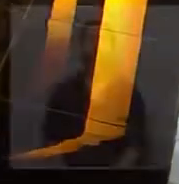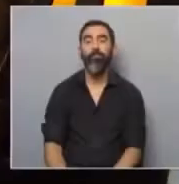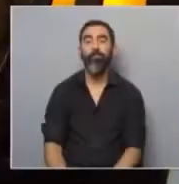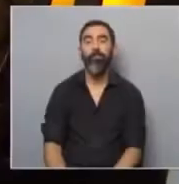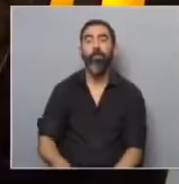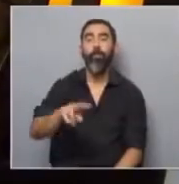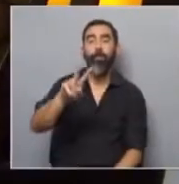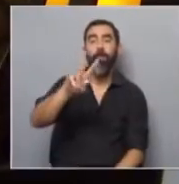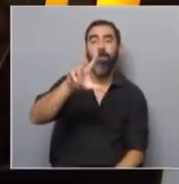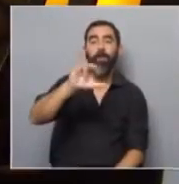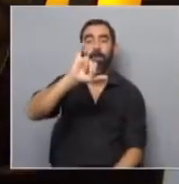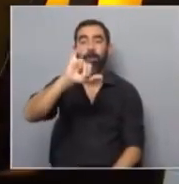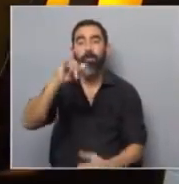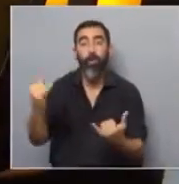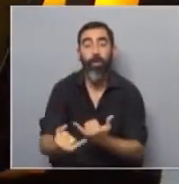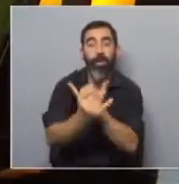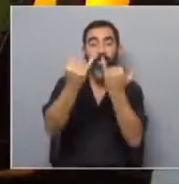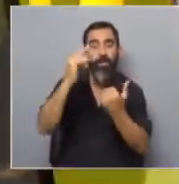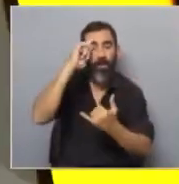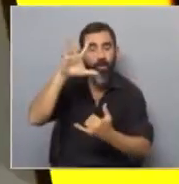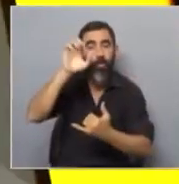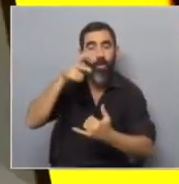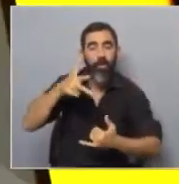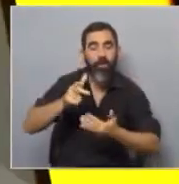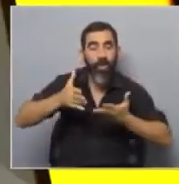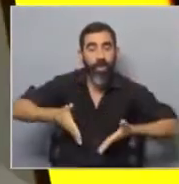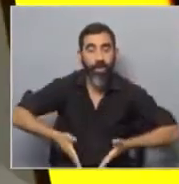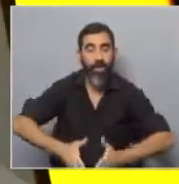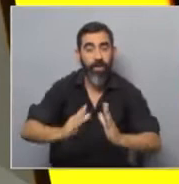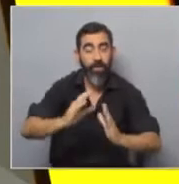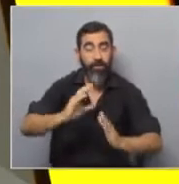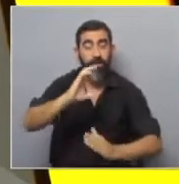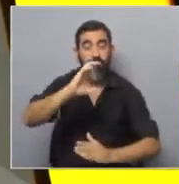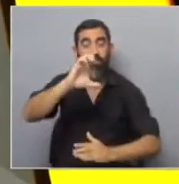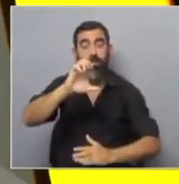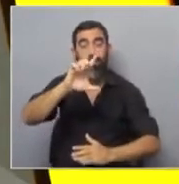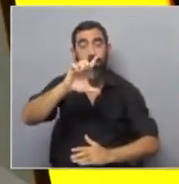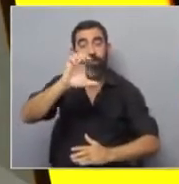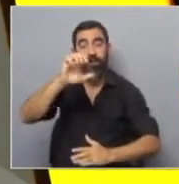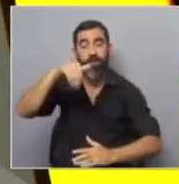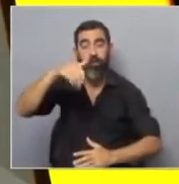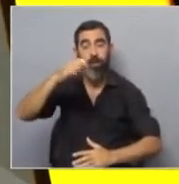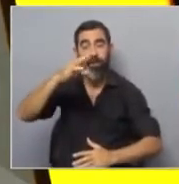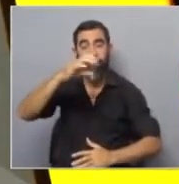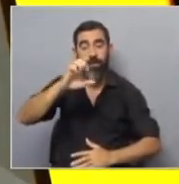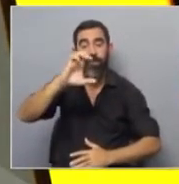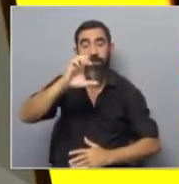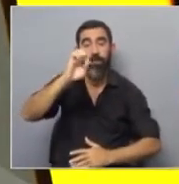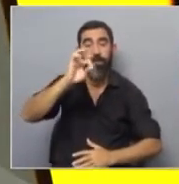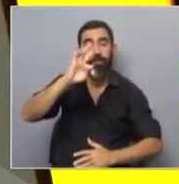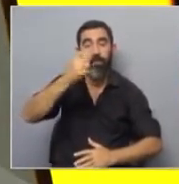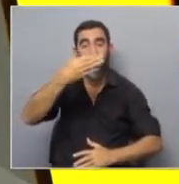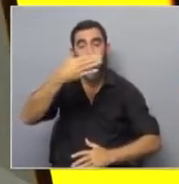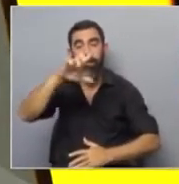El 23 de mayo es el día en el que se recuerda la fecha de nacimiento de Clemente Estable. Es un día también en el cual